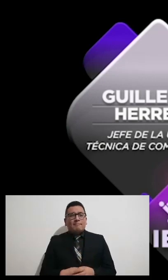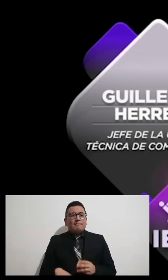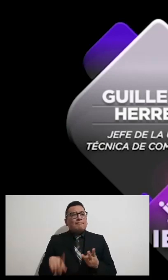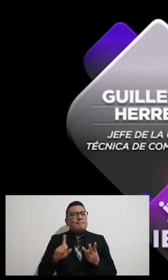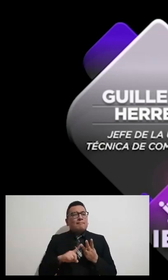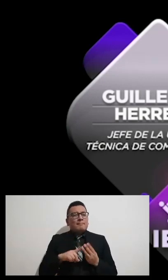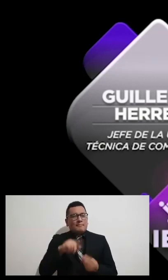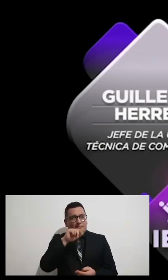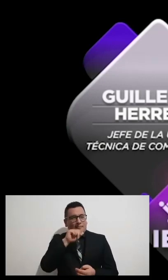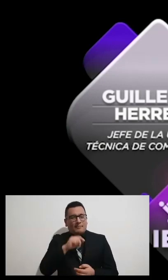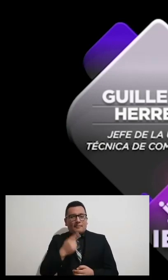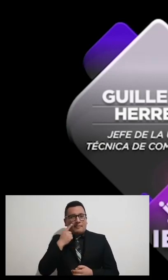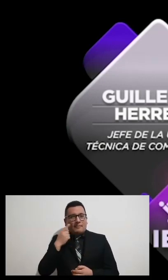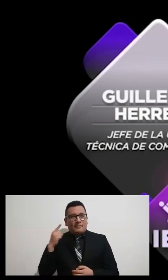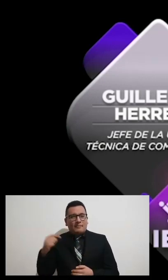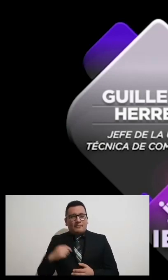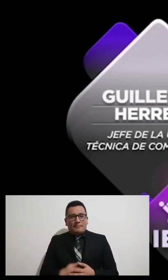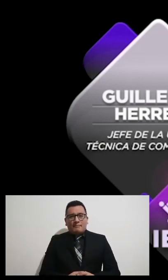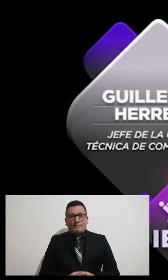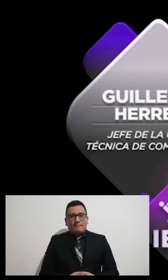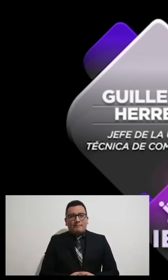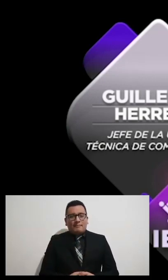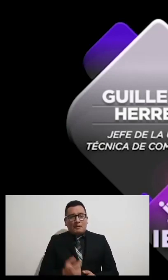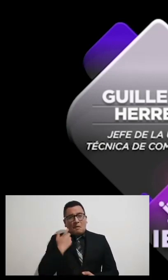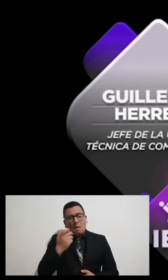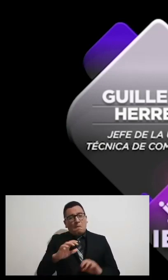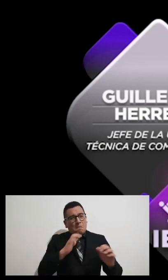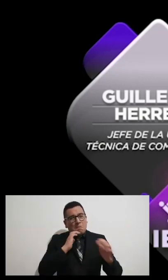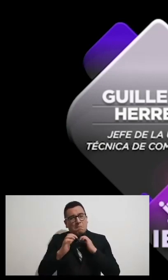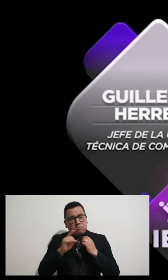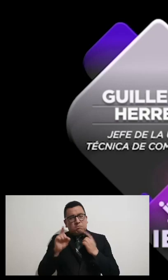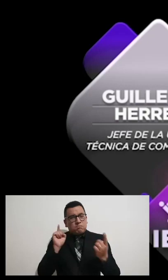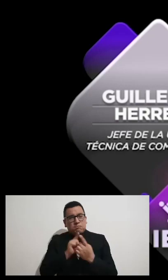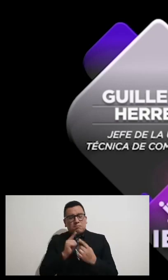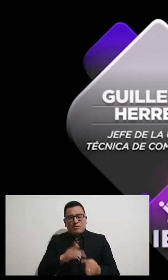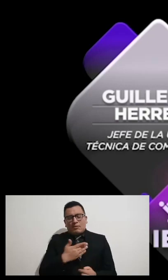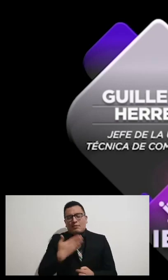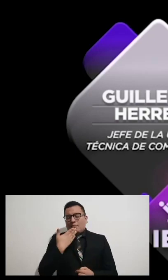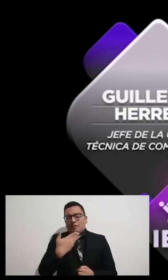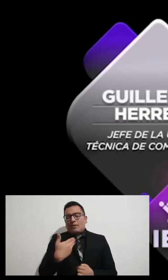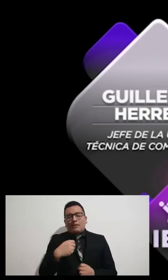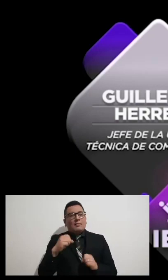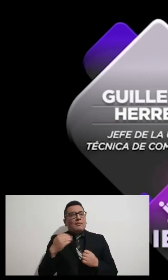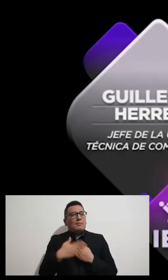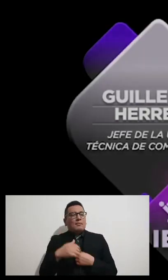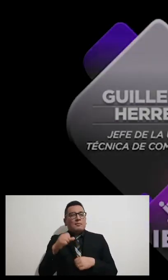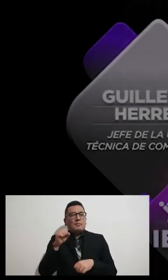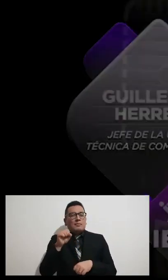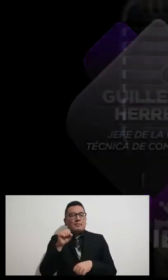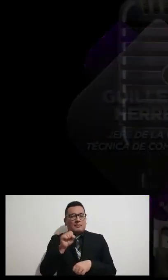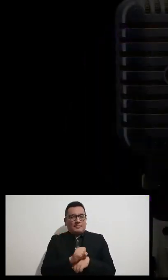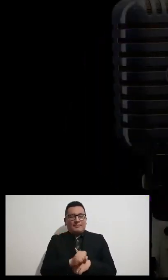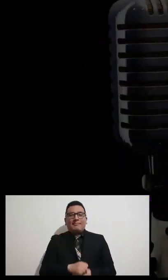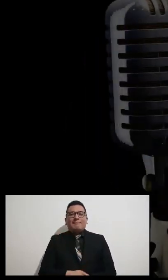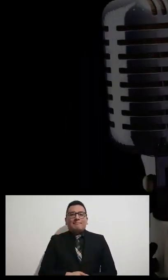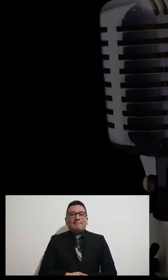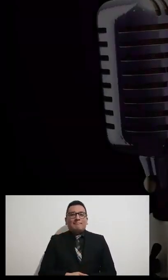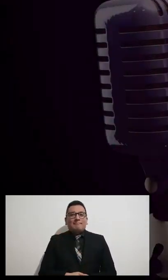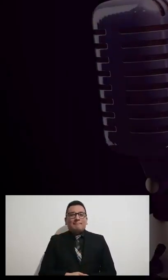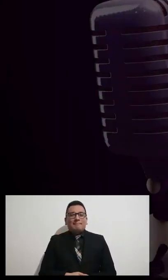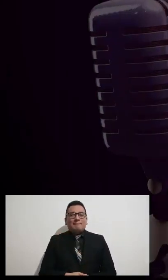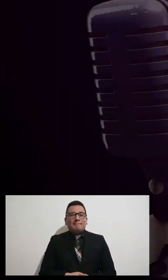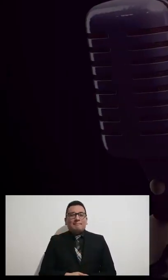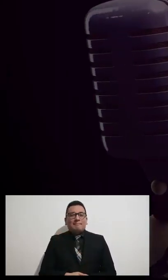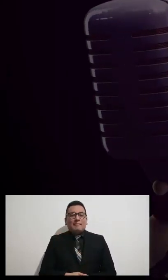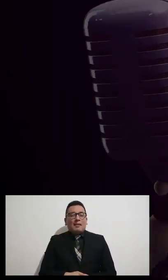programa-radiofónico y en Twitter, laurna-IEC. Queremos tener comunicación con usted. Pásenla muy bien. Hasta la próxima semana. Gracias